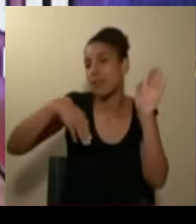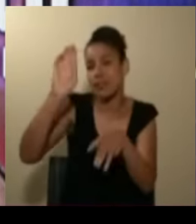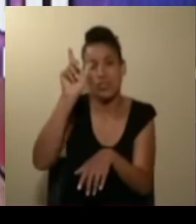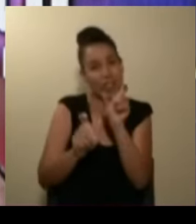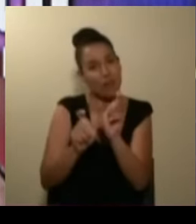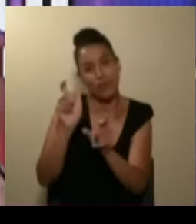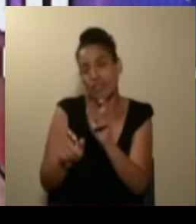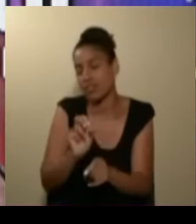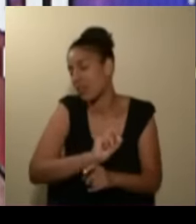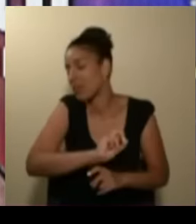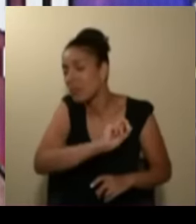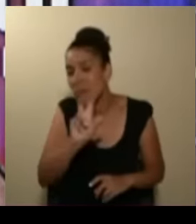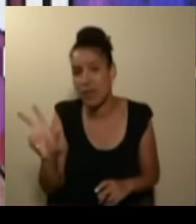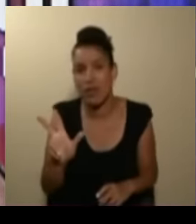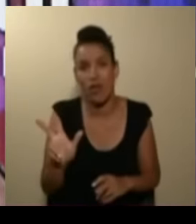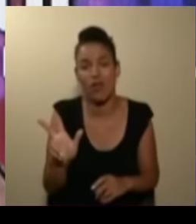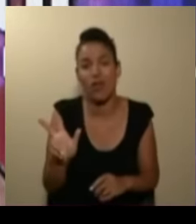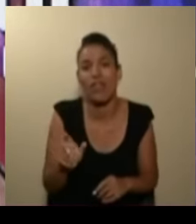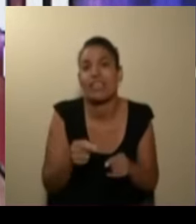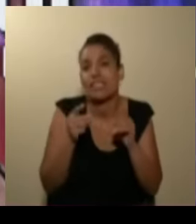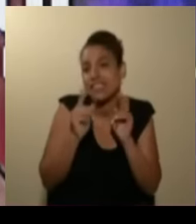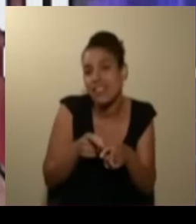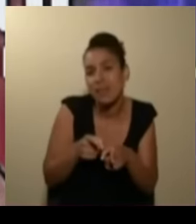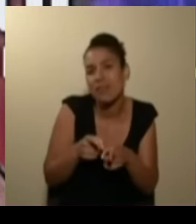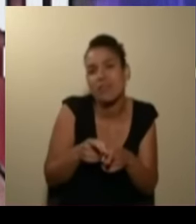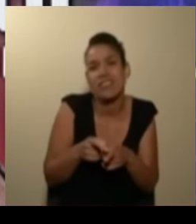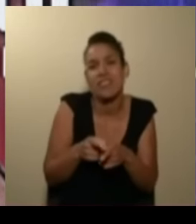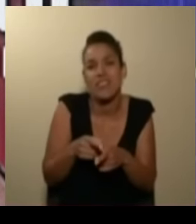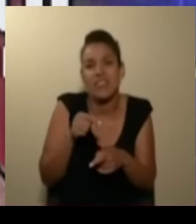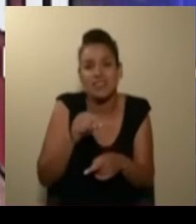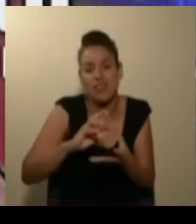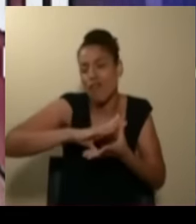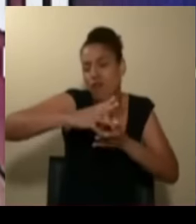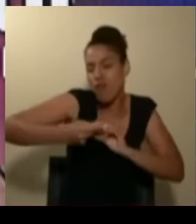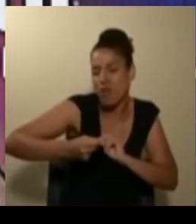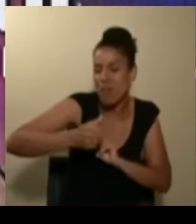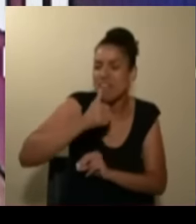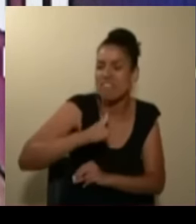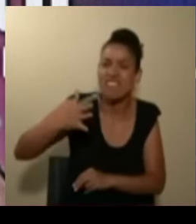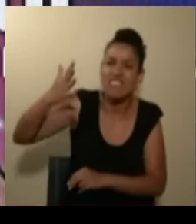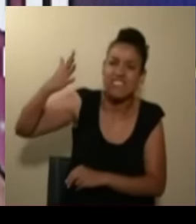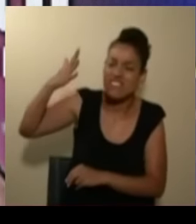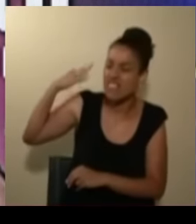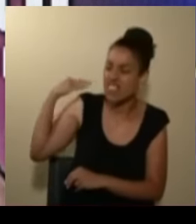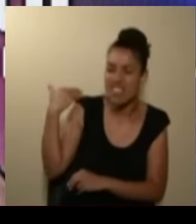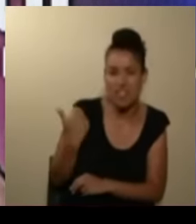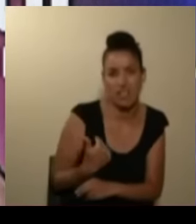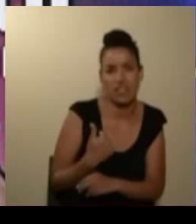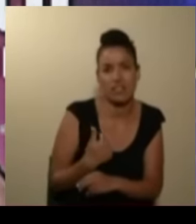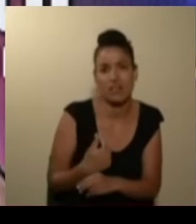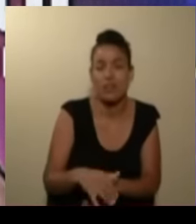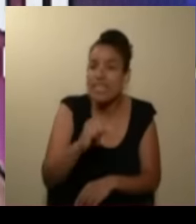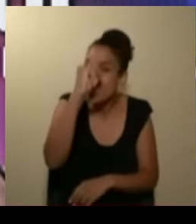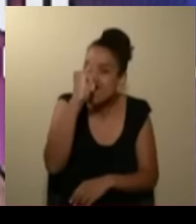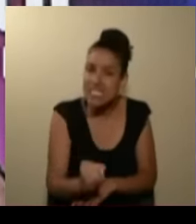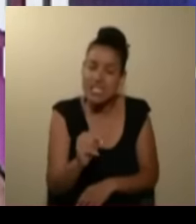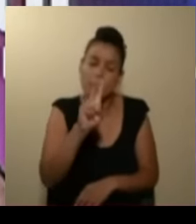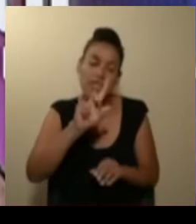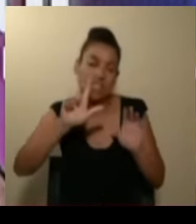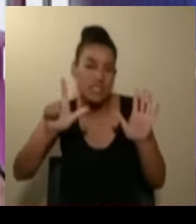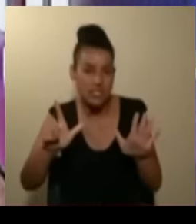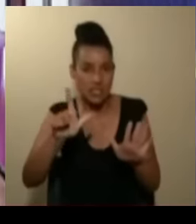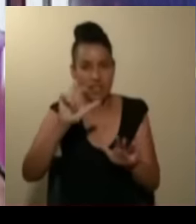de la población y apela a recetas viejas, ya fracasadas, ya perimidas. El sí, el 27